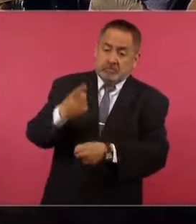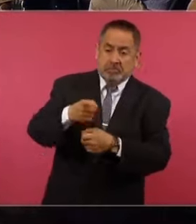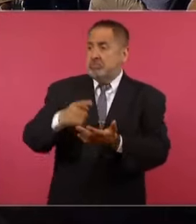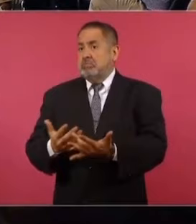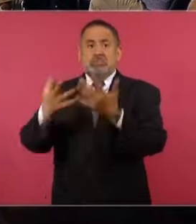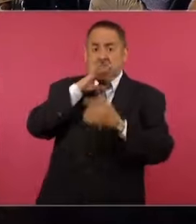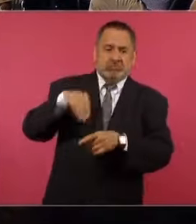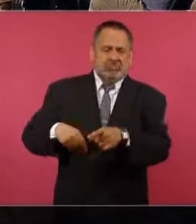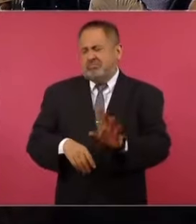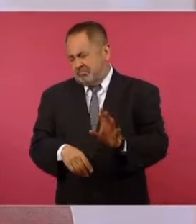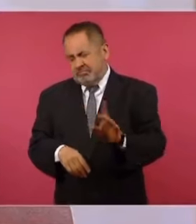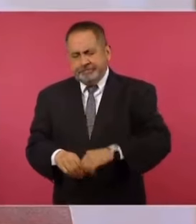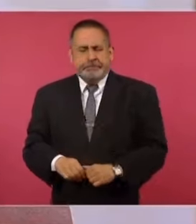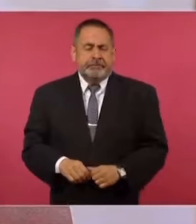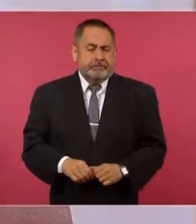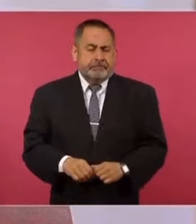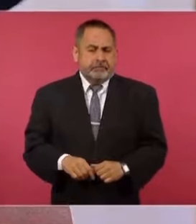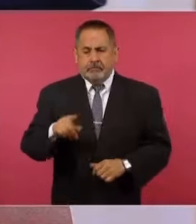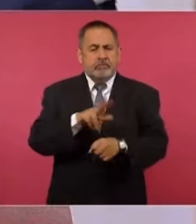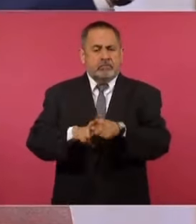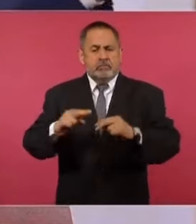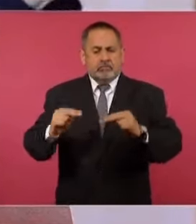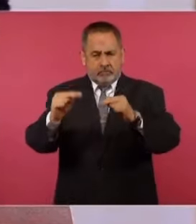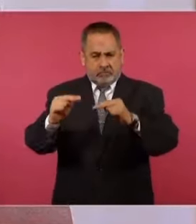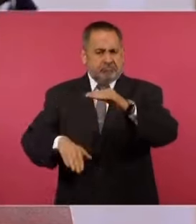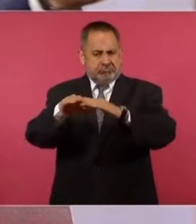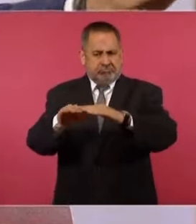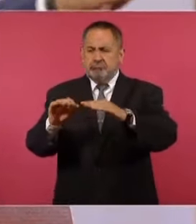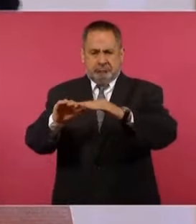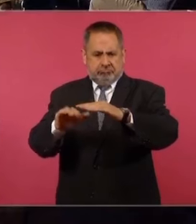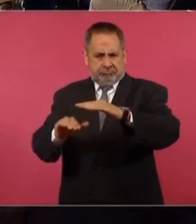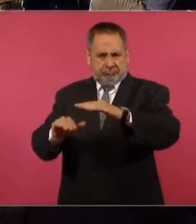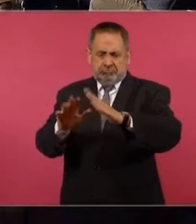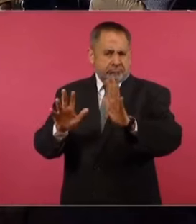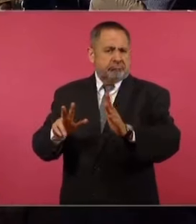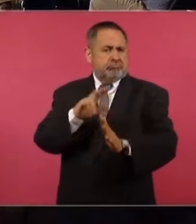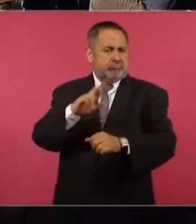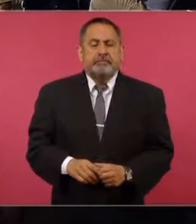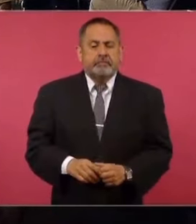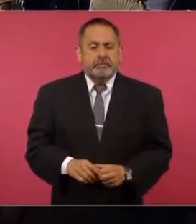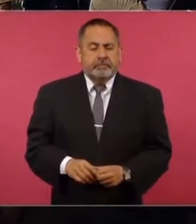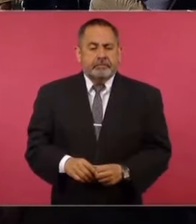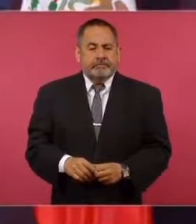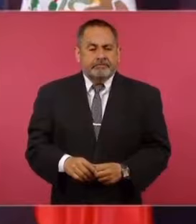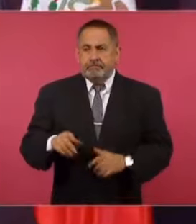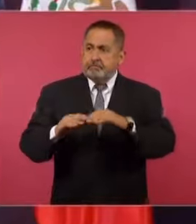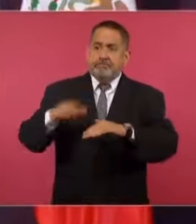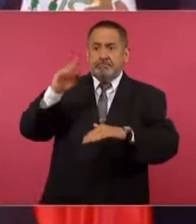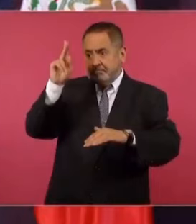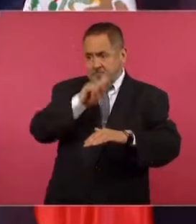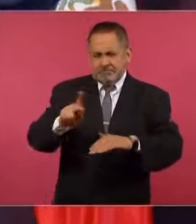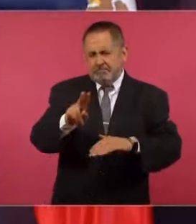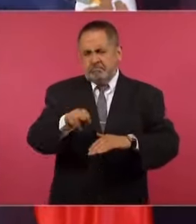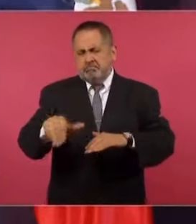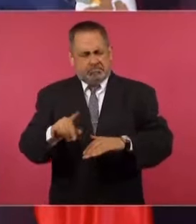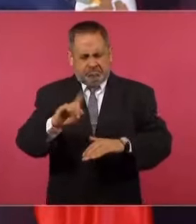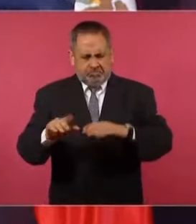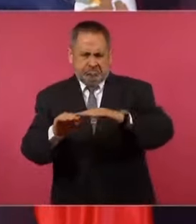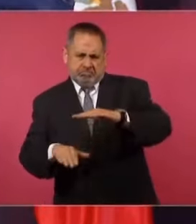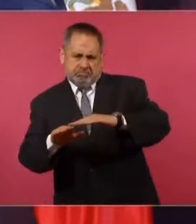contamina más allá de las normas establecidas. Nunca pasa de las normas